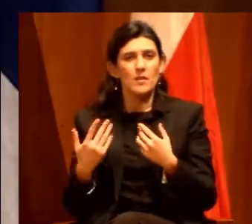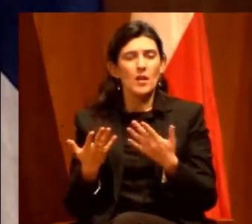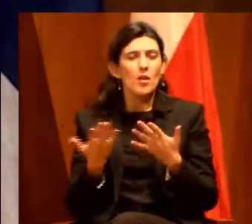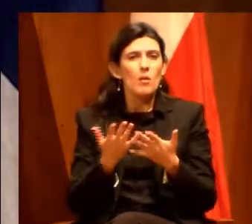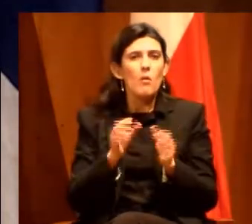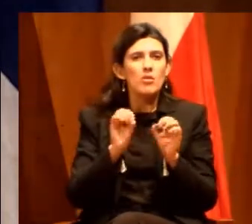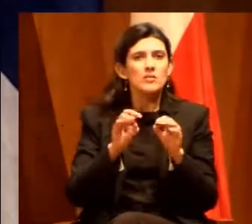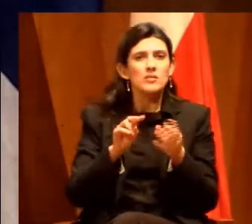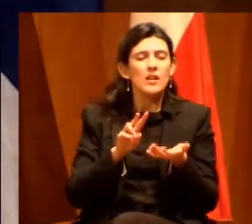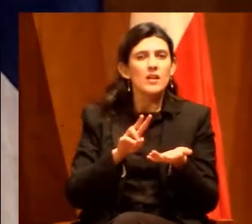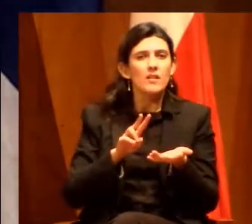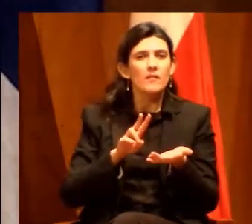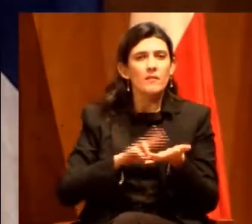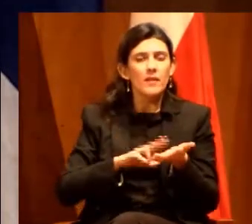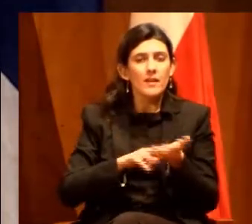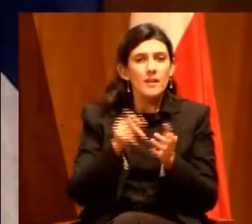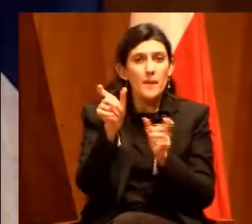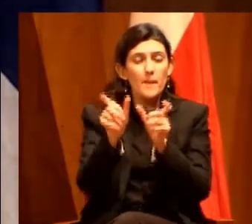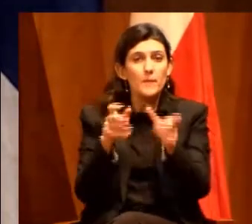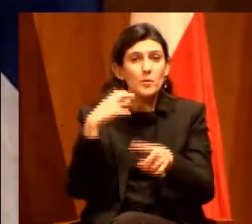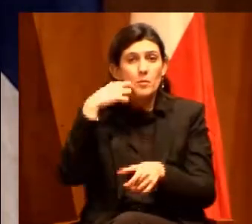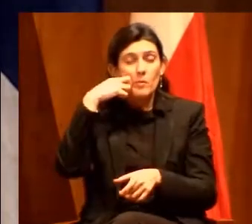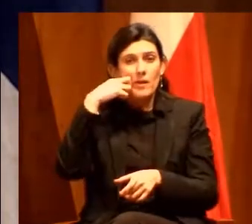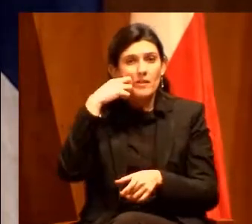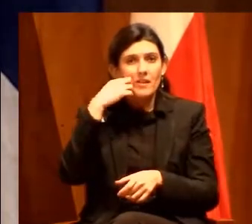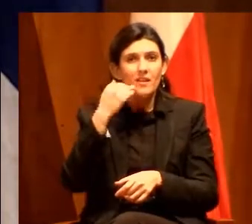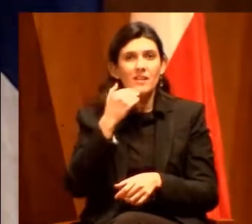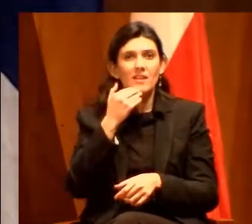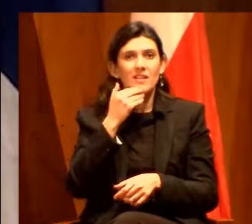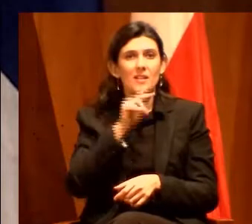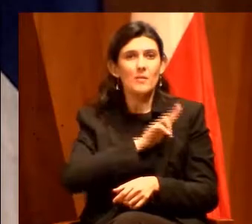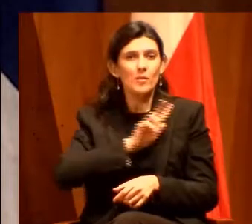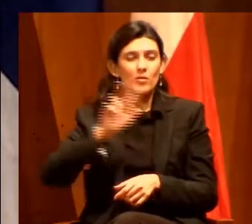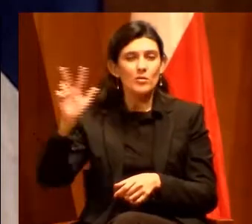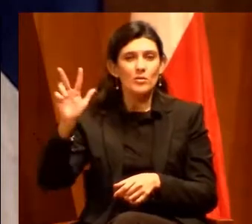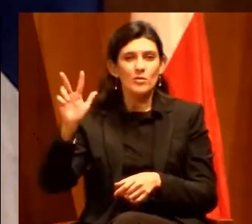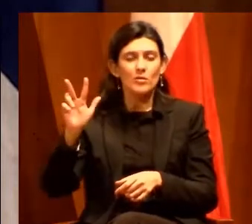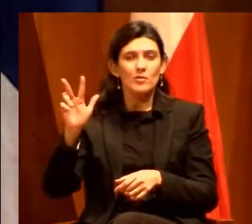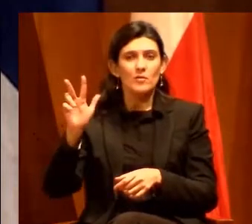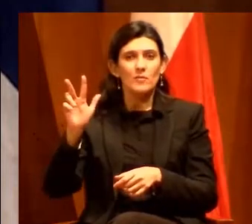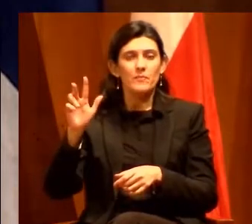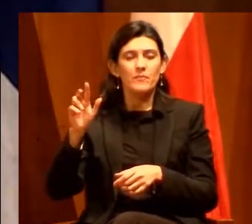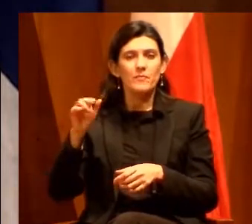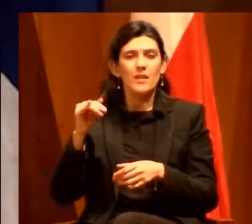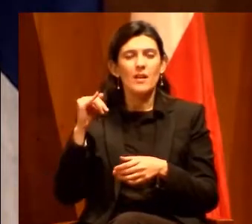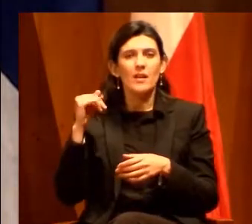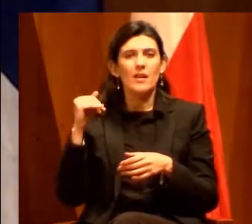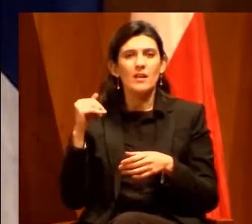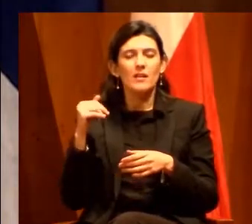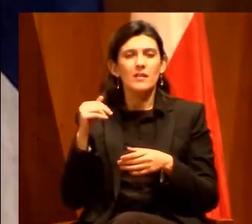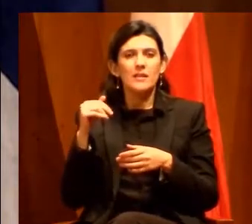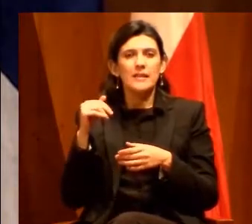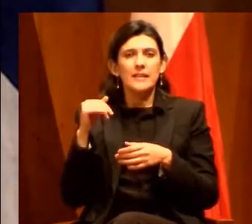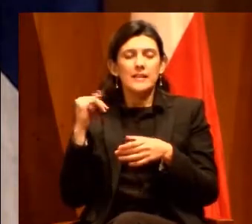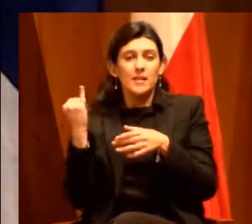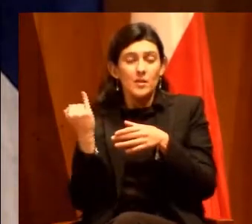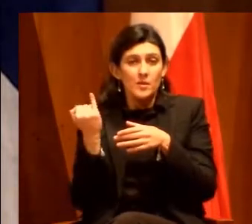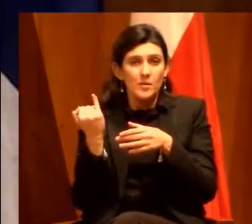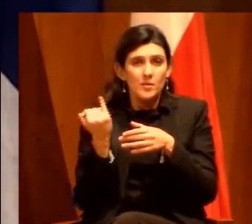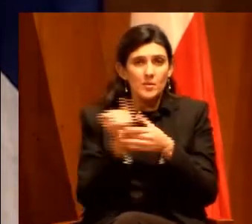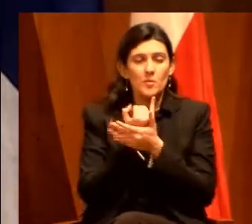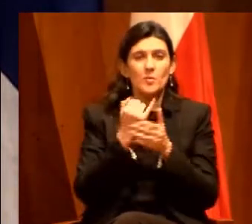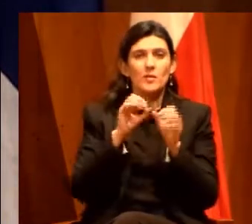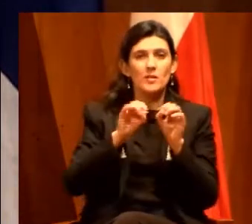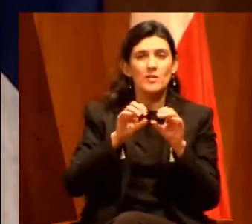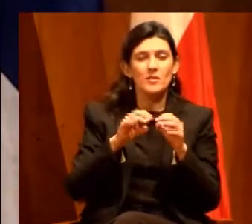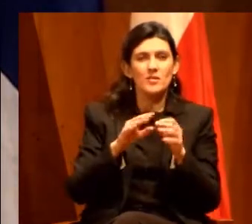verdad sobre la persona humana y Dios, e incluir en el proceso formativo las dimensiones espiritual, moral